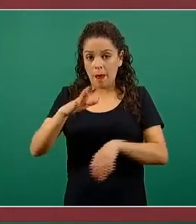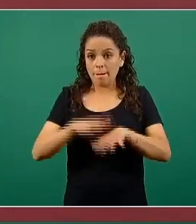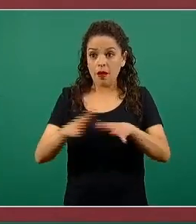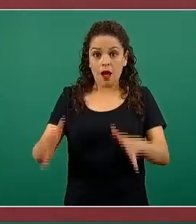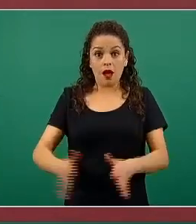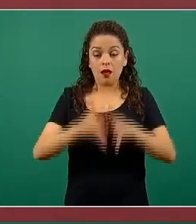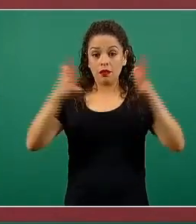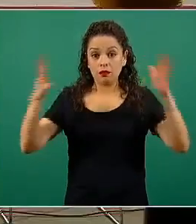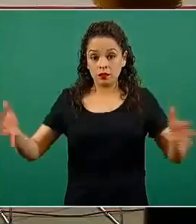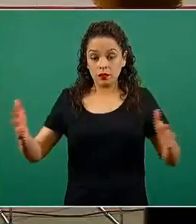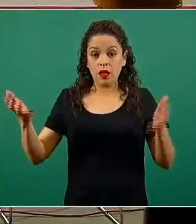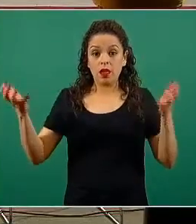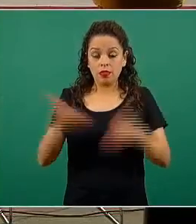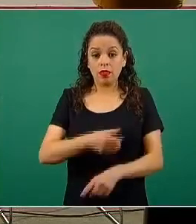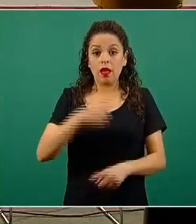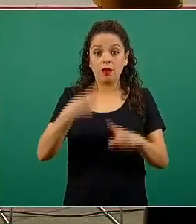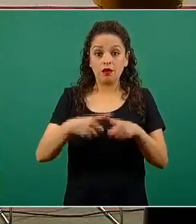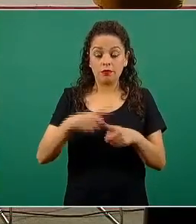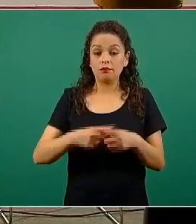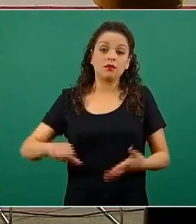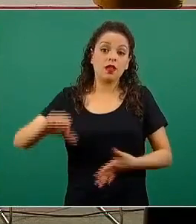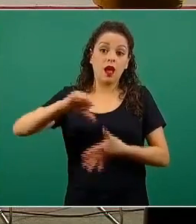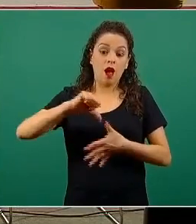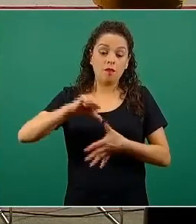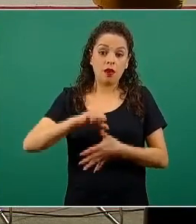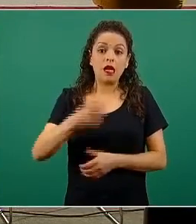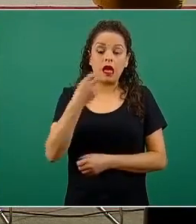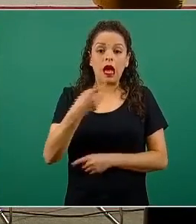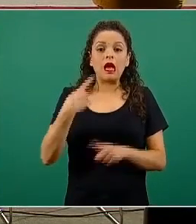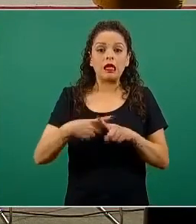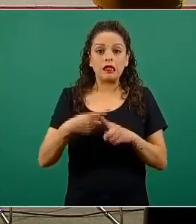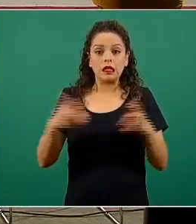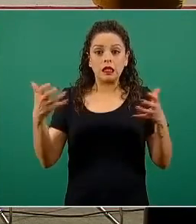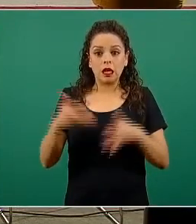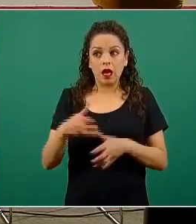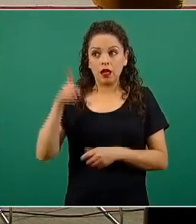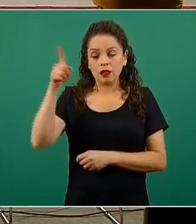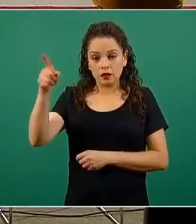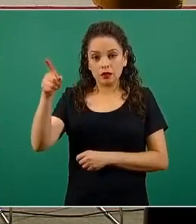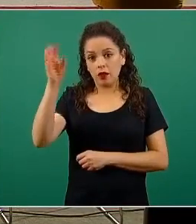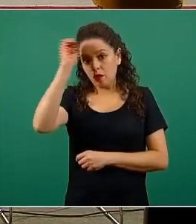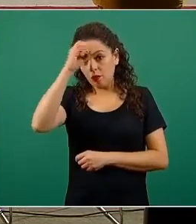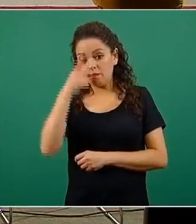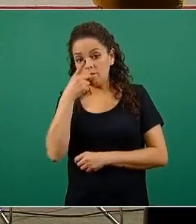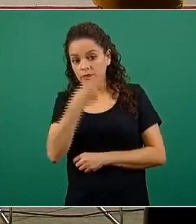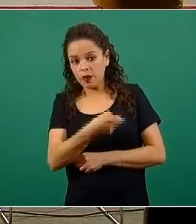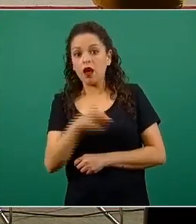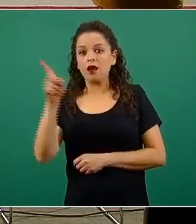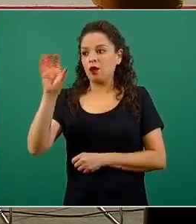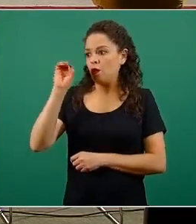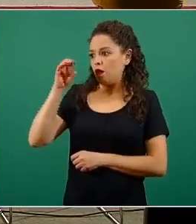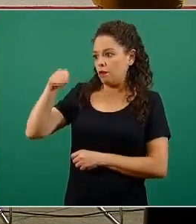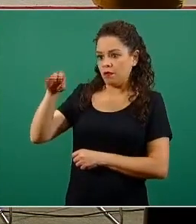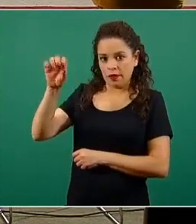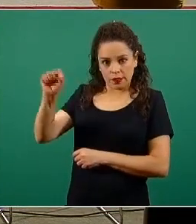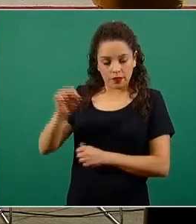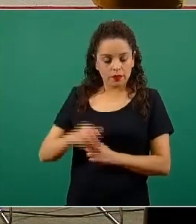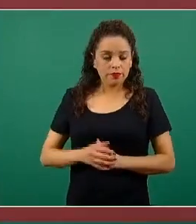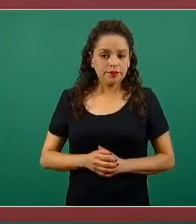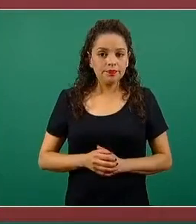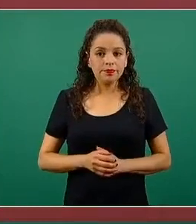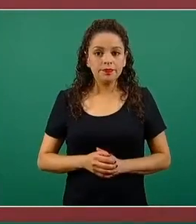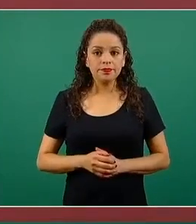de América. Dicho sea de paso, esta fue una observación que hizo la Organización Mundial de la Salud. Y en términos